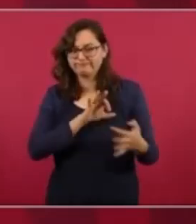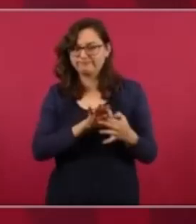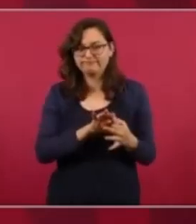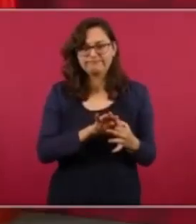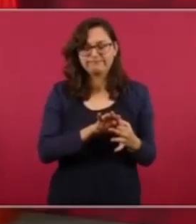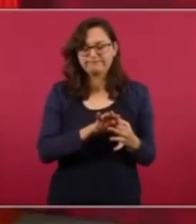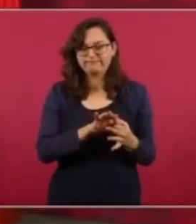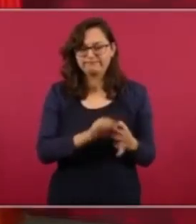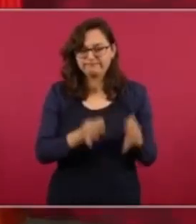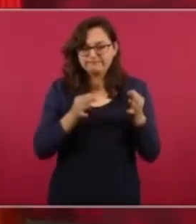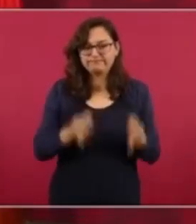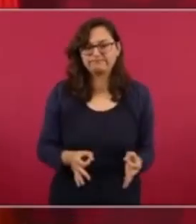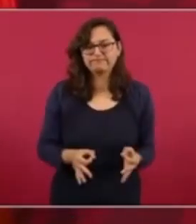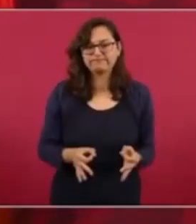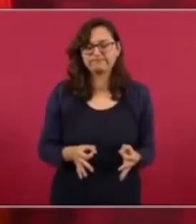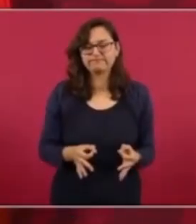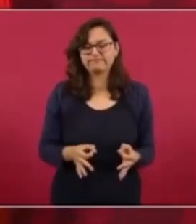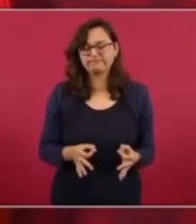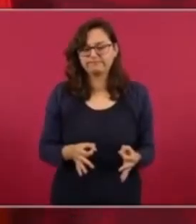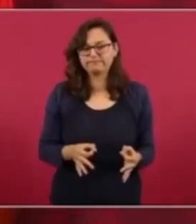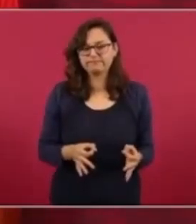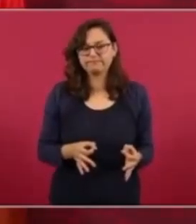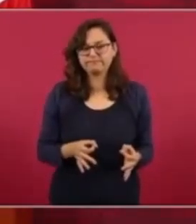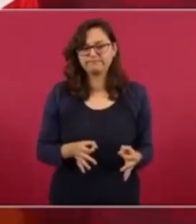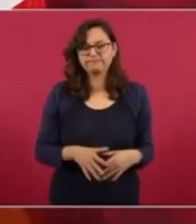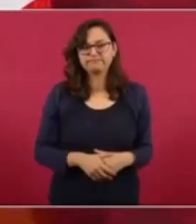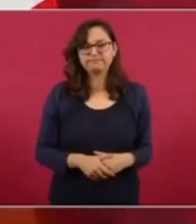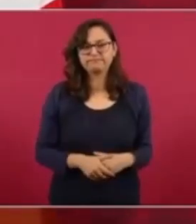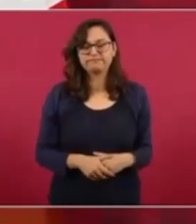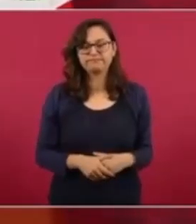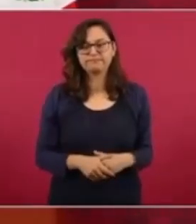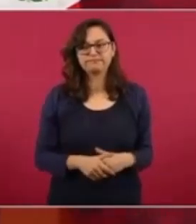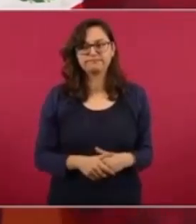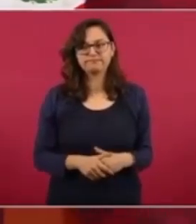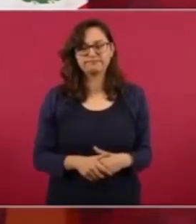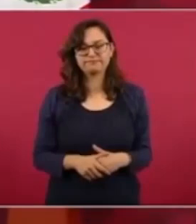No se podría vivir ni llevar a cabo